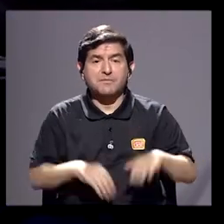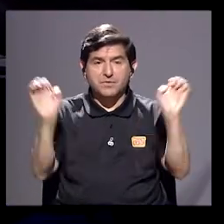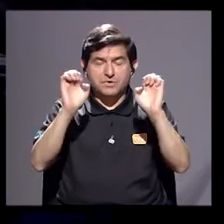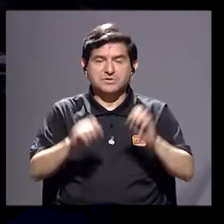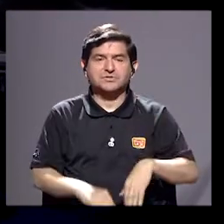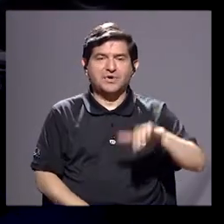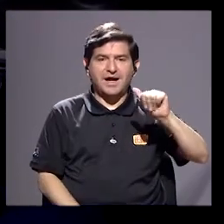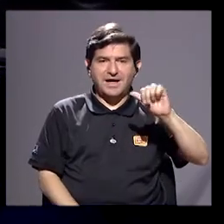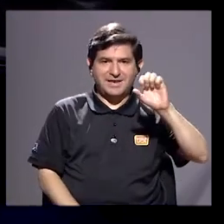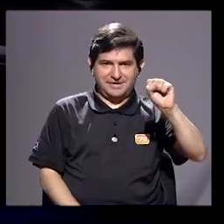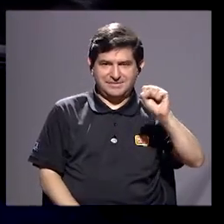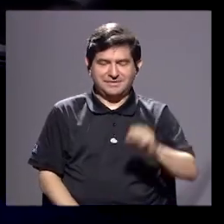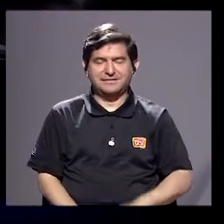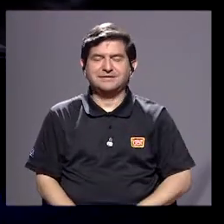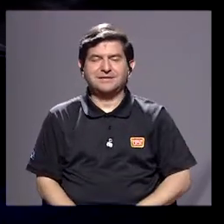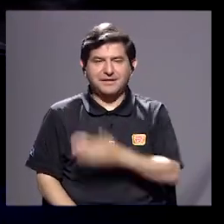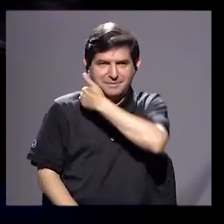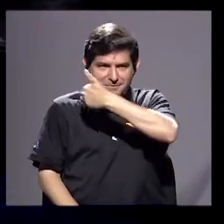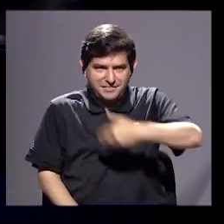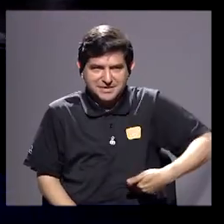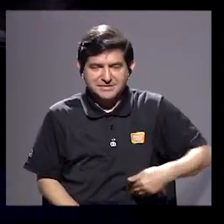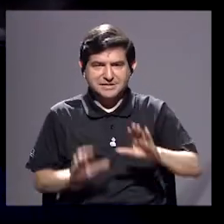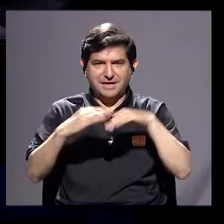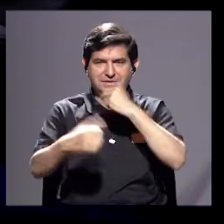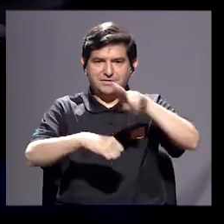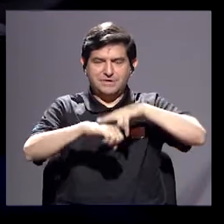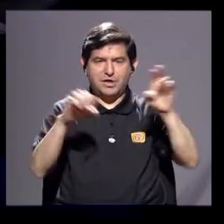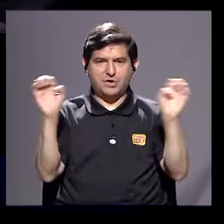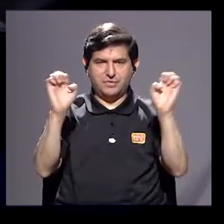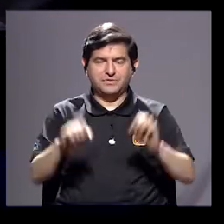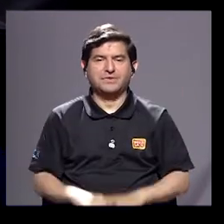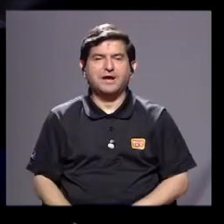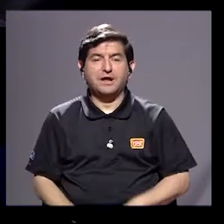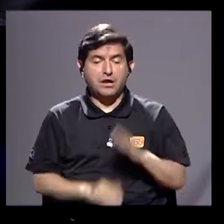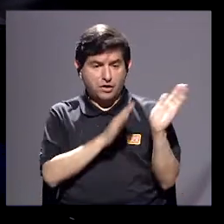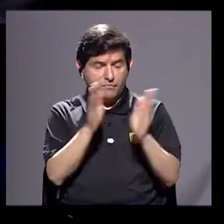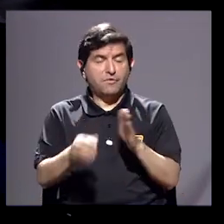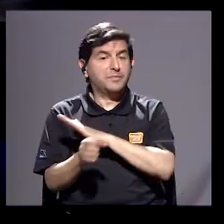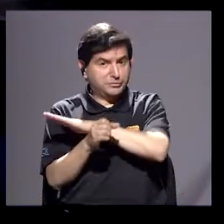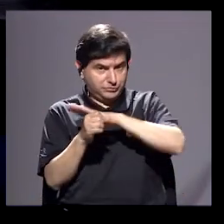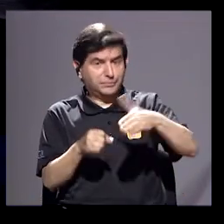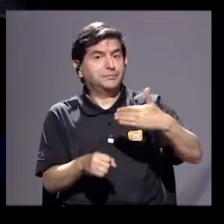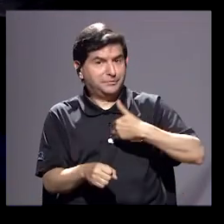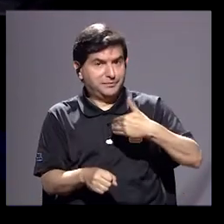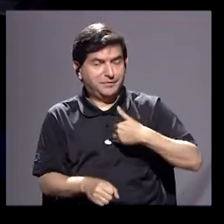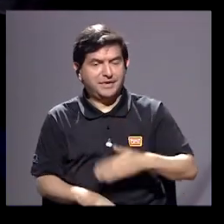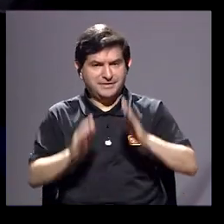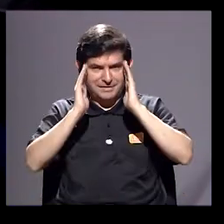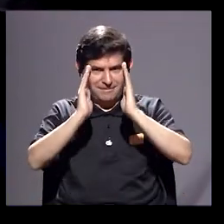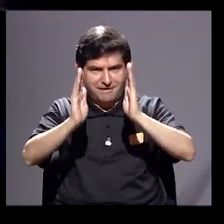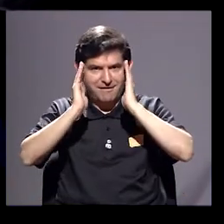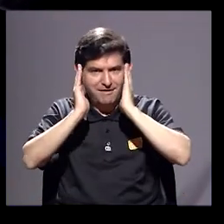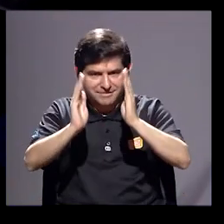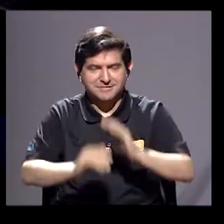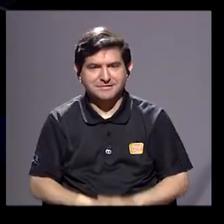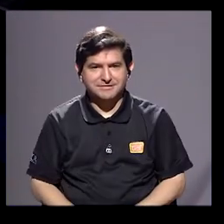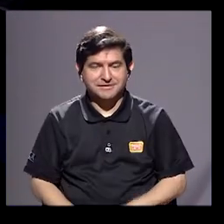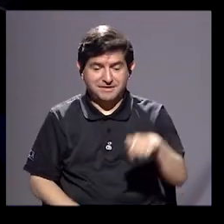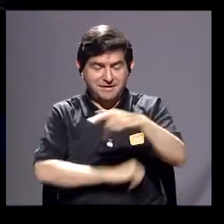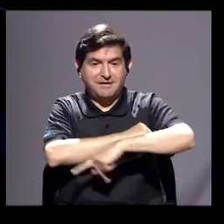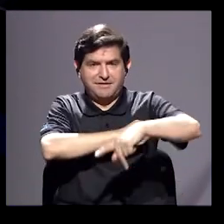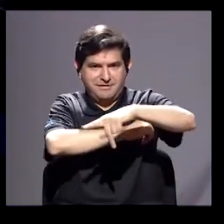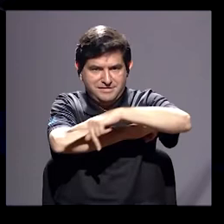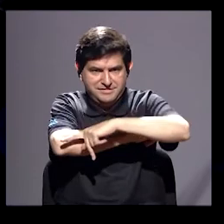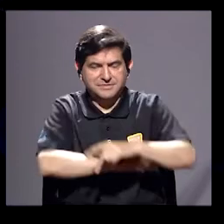solís presidente casualmente de la comisión nacional de emergencias y cómo formación muy integral para dar atención a lo que en este país